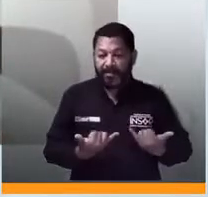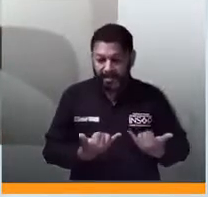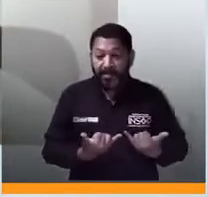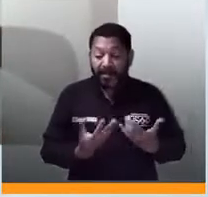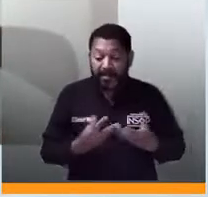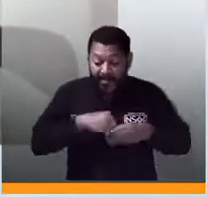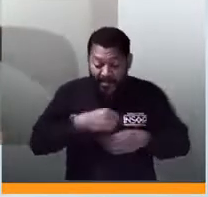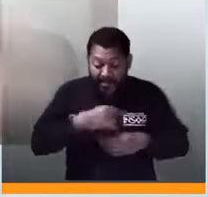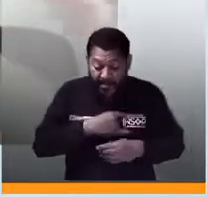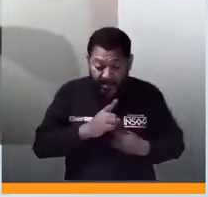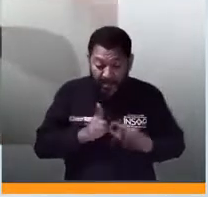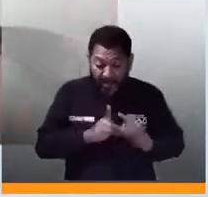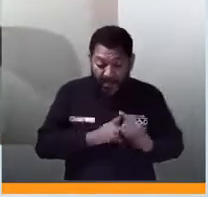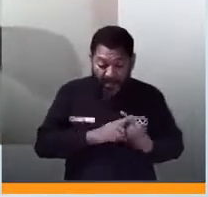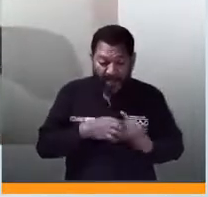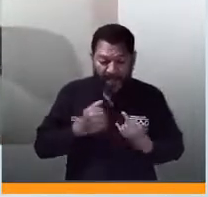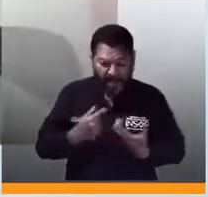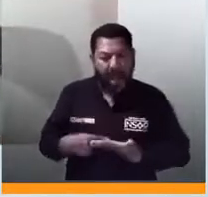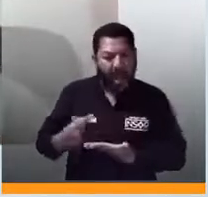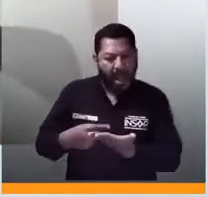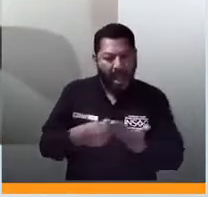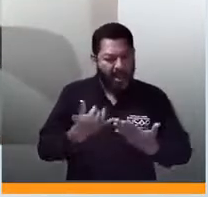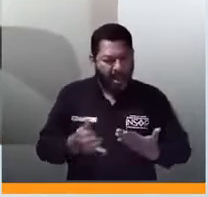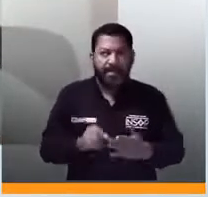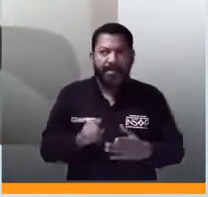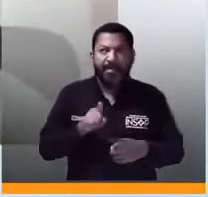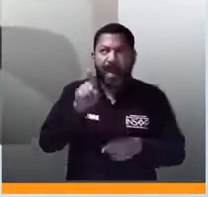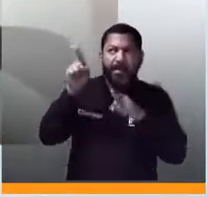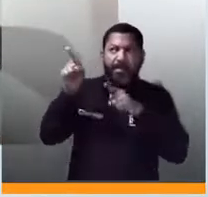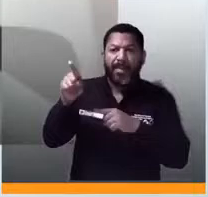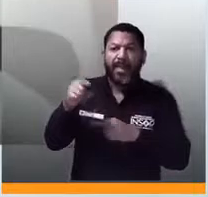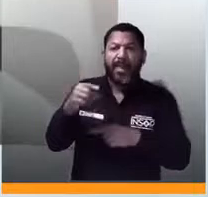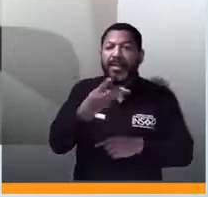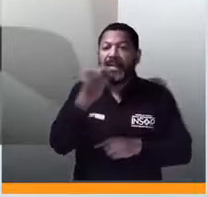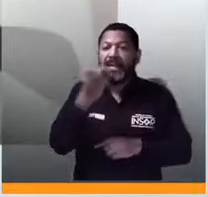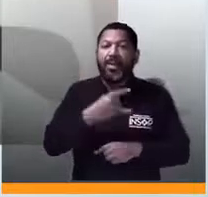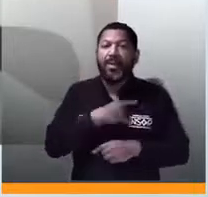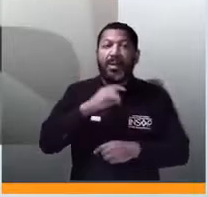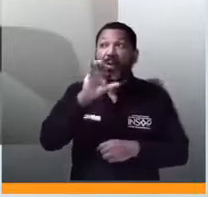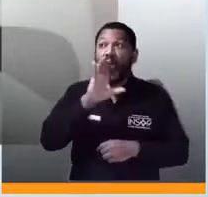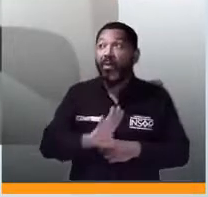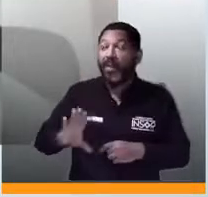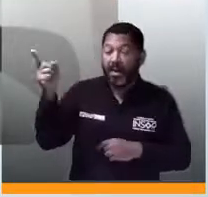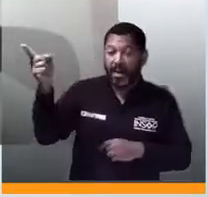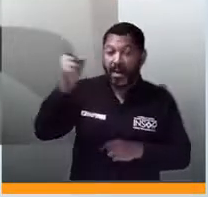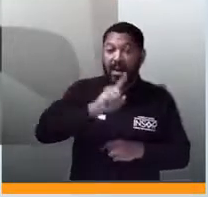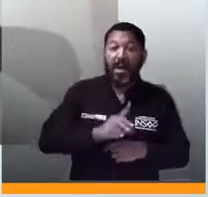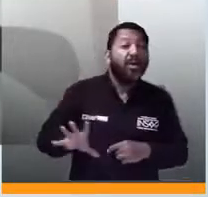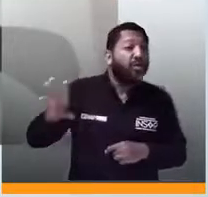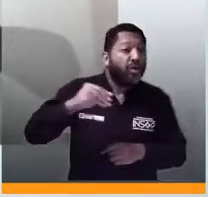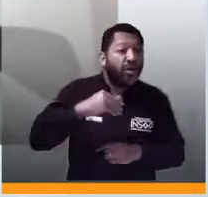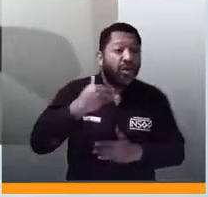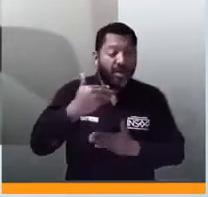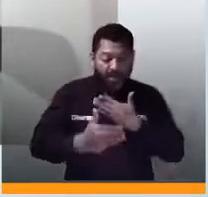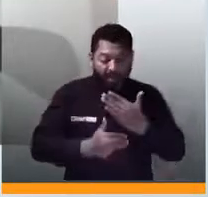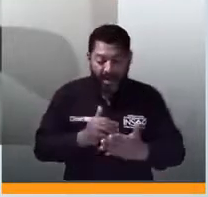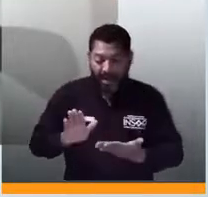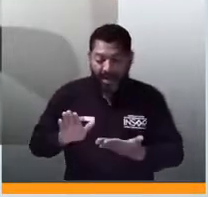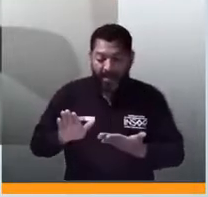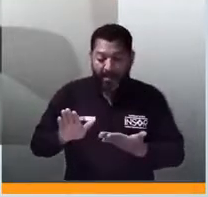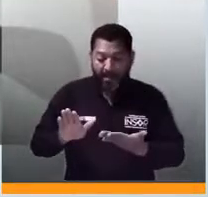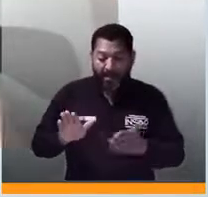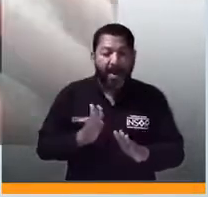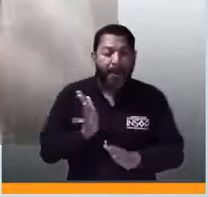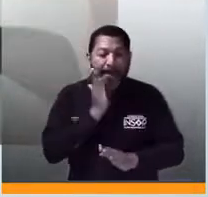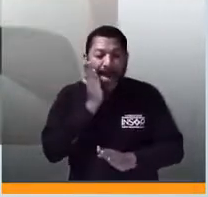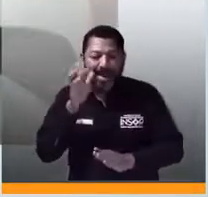nuestra institución, y yo creo que todas las universidades, las 300 universidades colombianas y todos los planes del plan Padrino